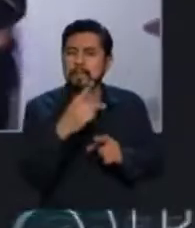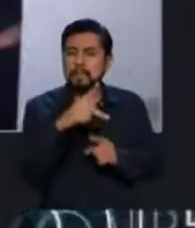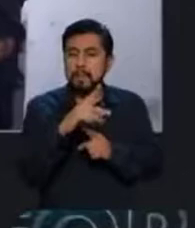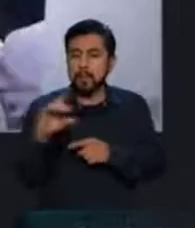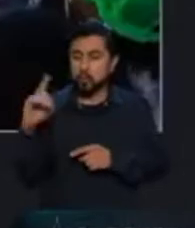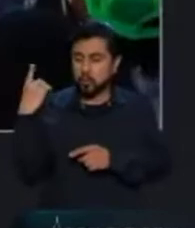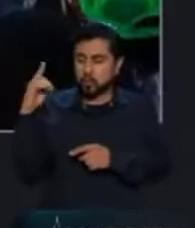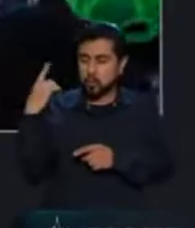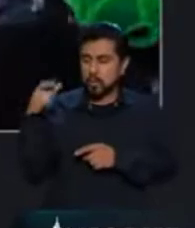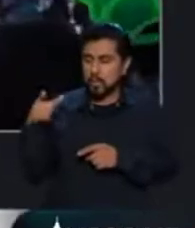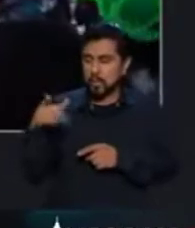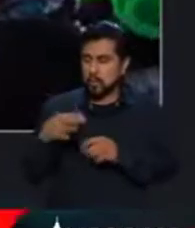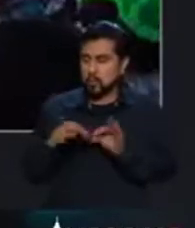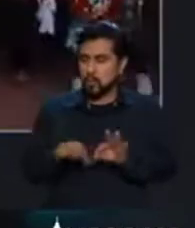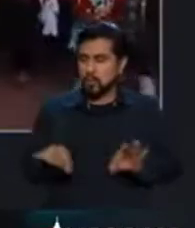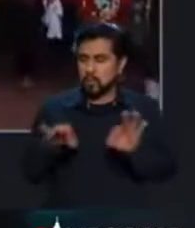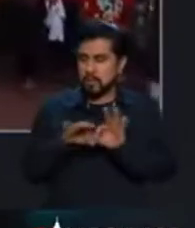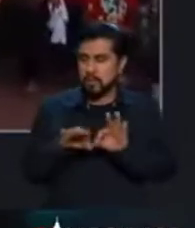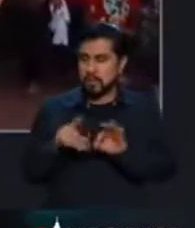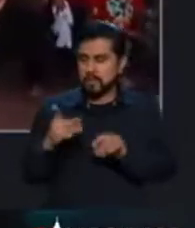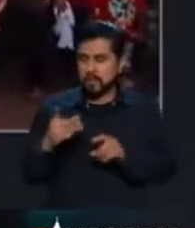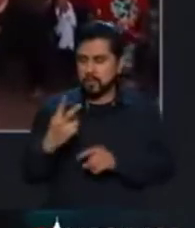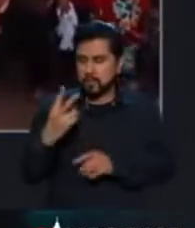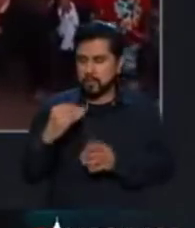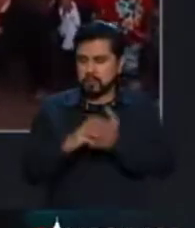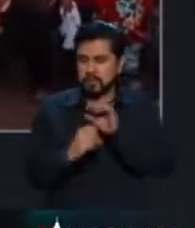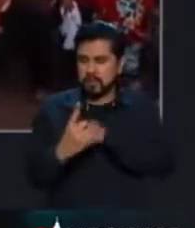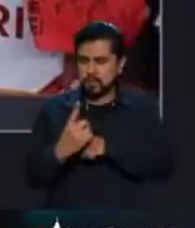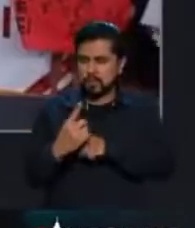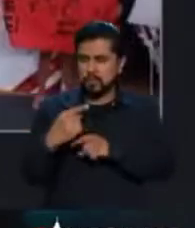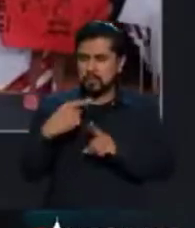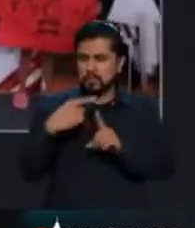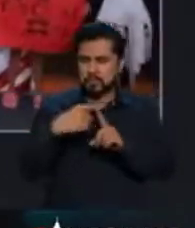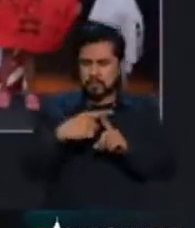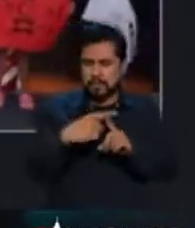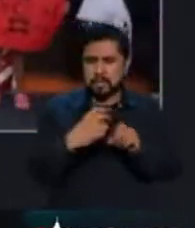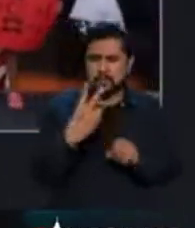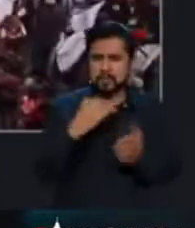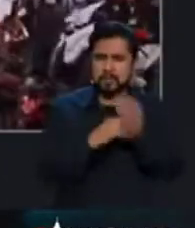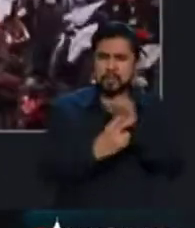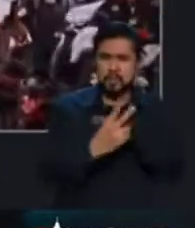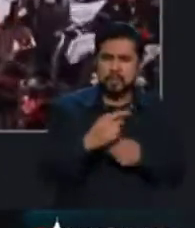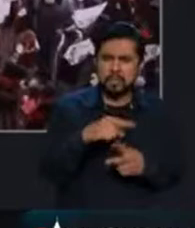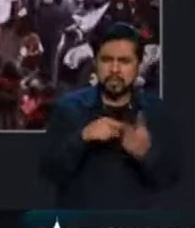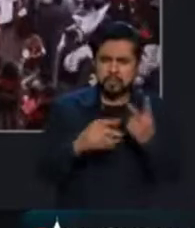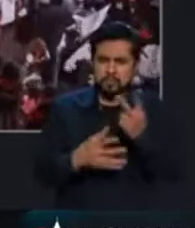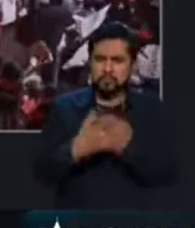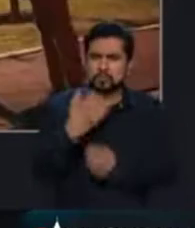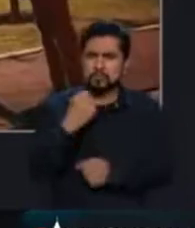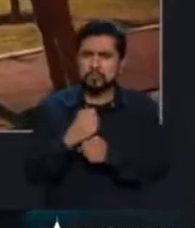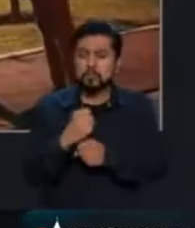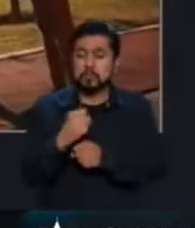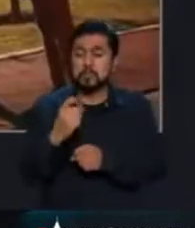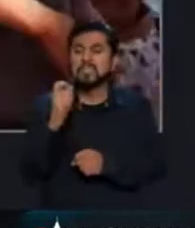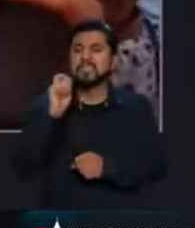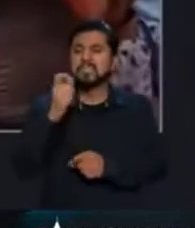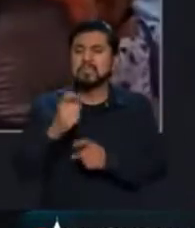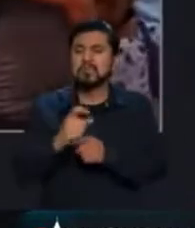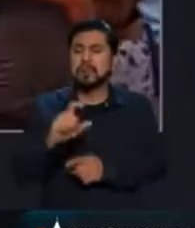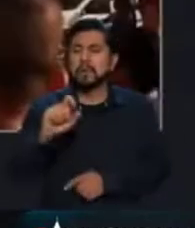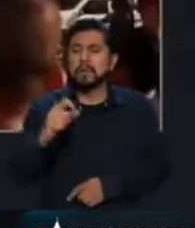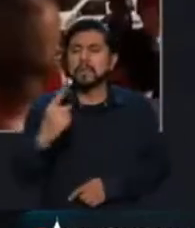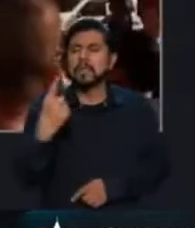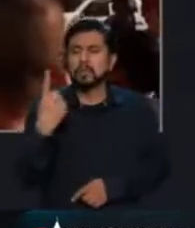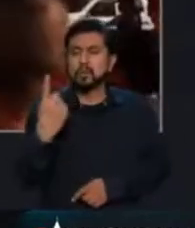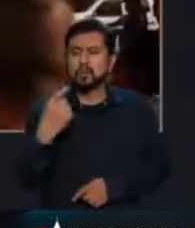es que si sumamos el 21 más el 22, estamos hablando que en 21 elecciones, esta